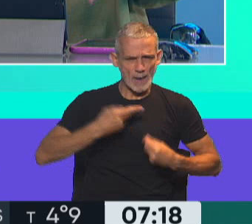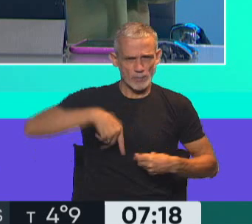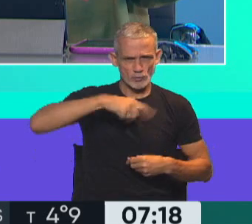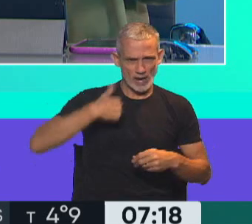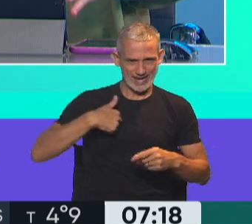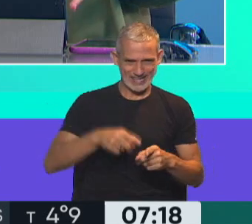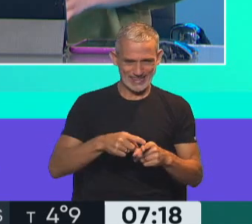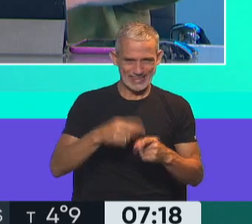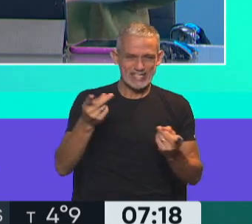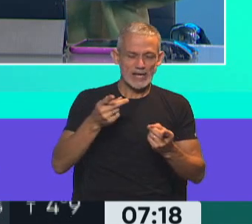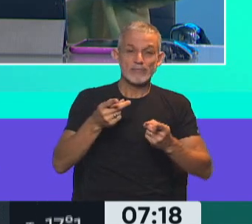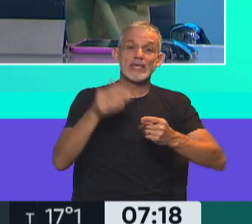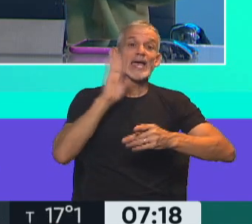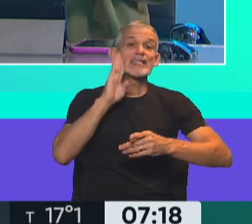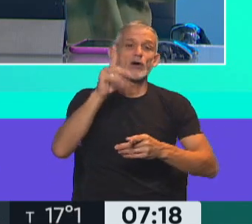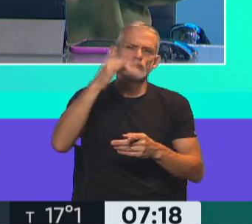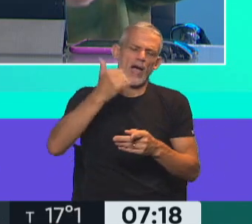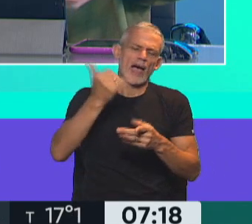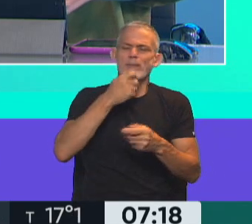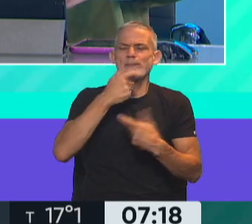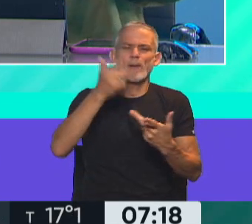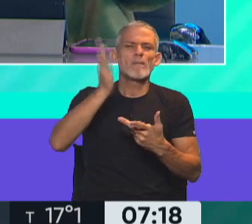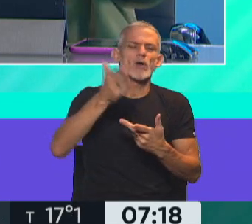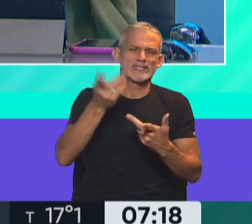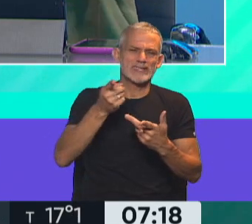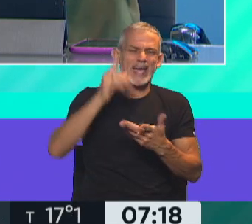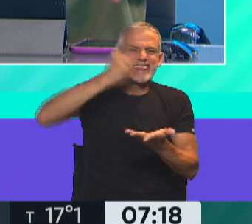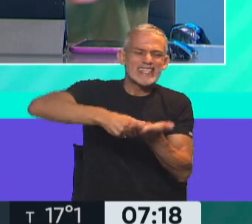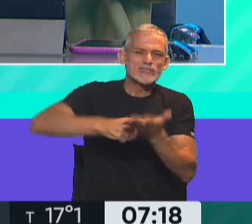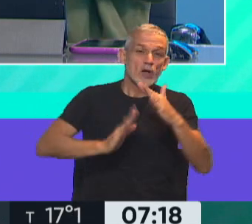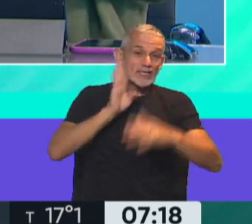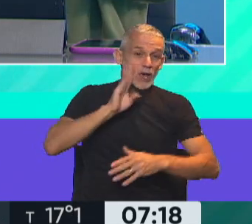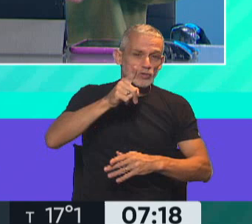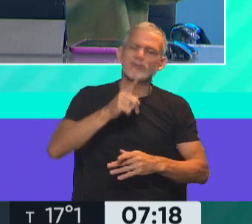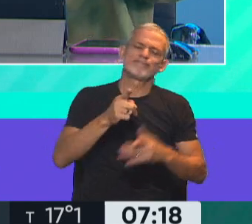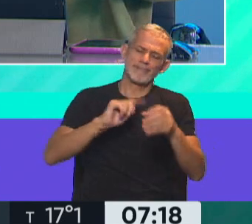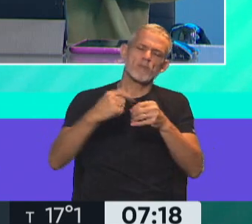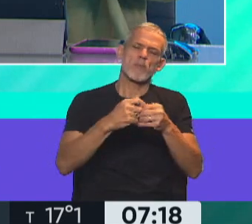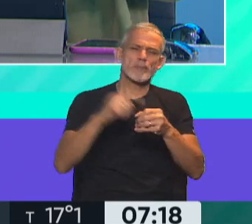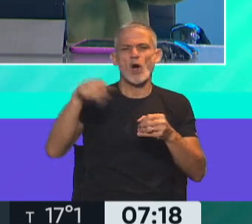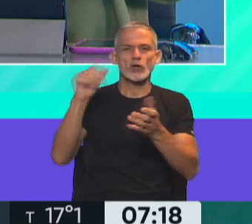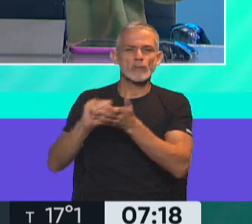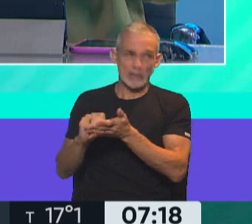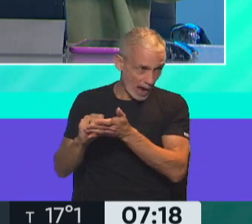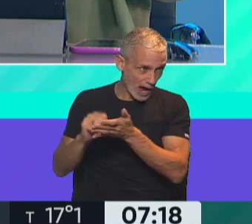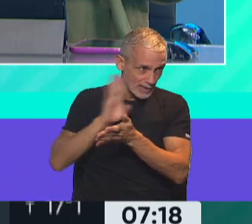tiene mucho porcentaje, tiene, digamos, lo que decía Estados Unidos es central para el acompañamiento